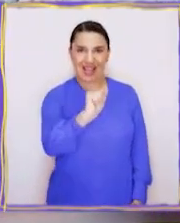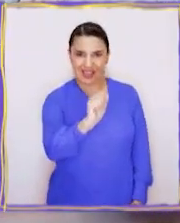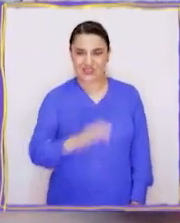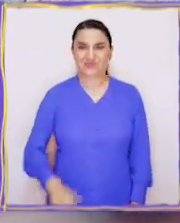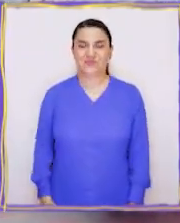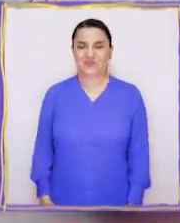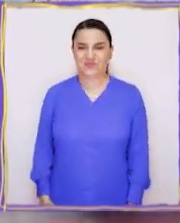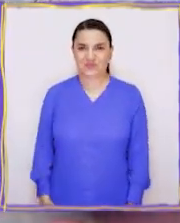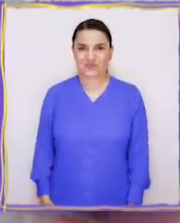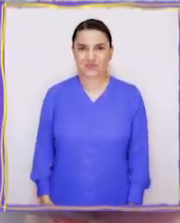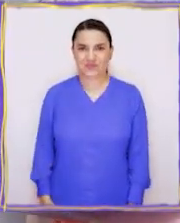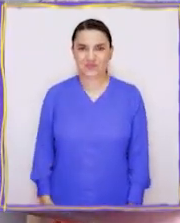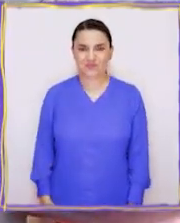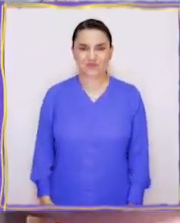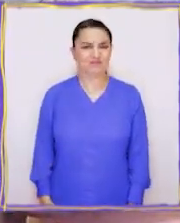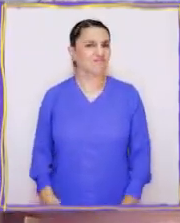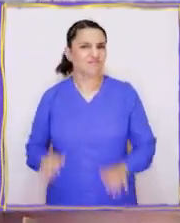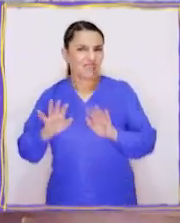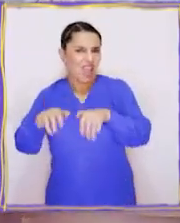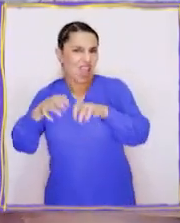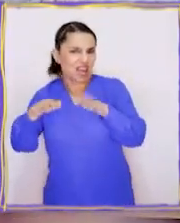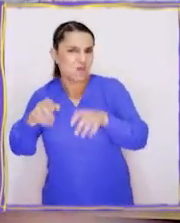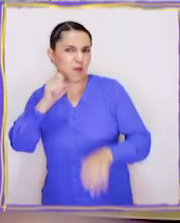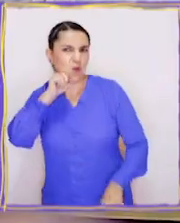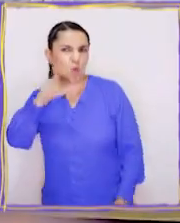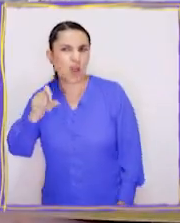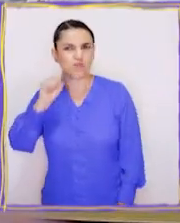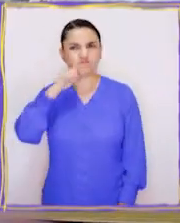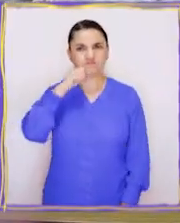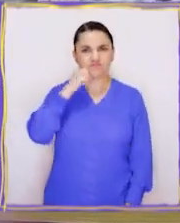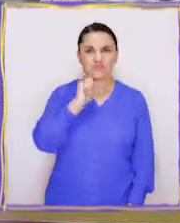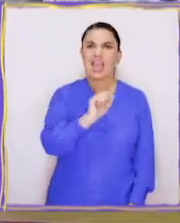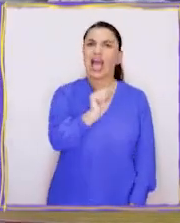M-A-A. ¿Qué animal es Anacleta?